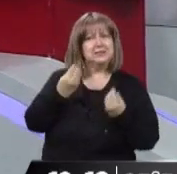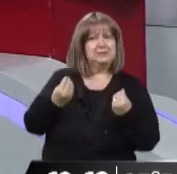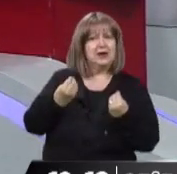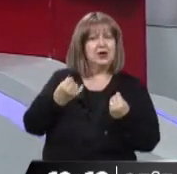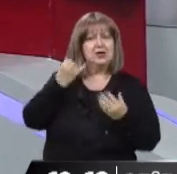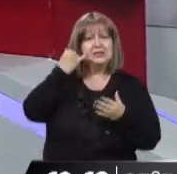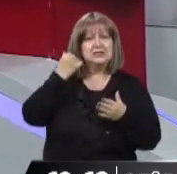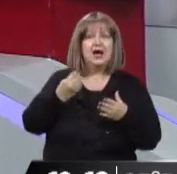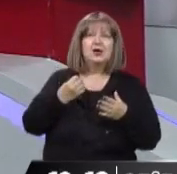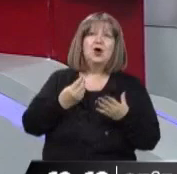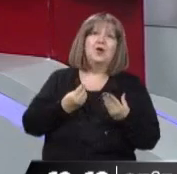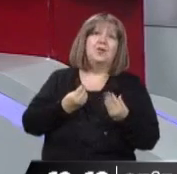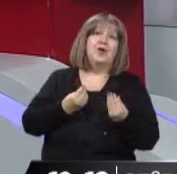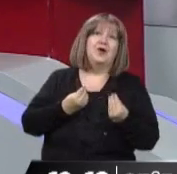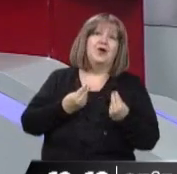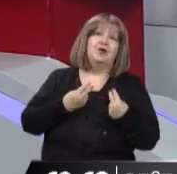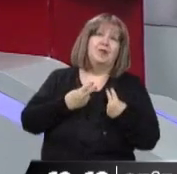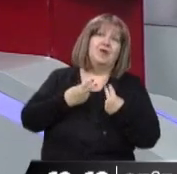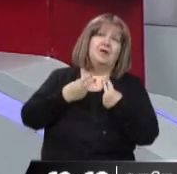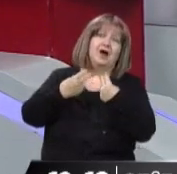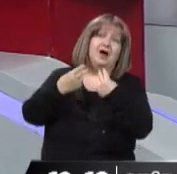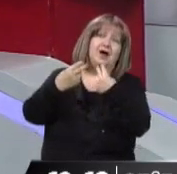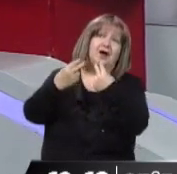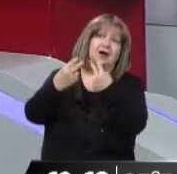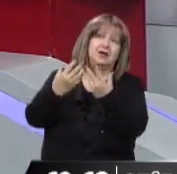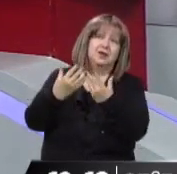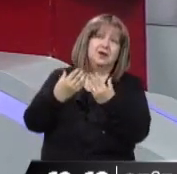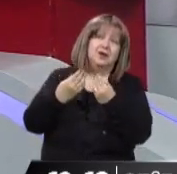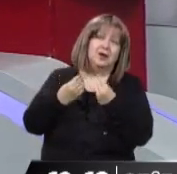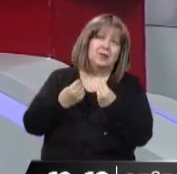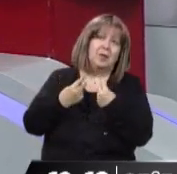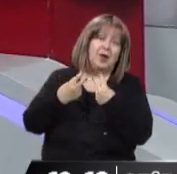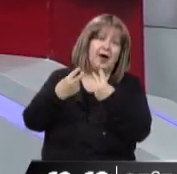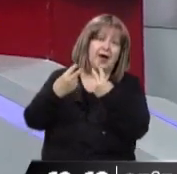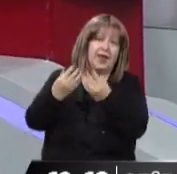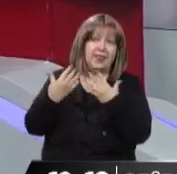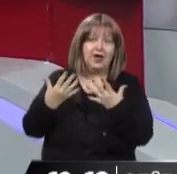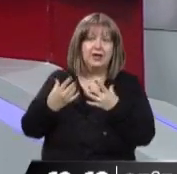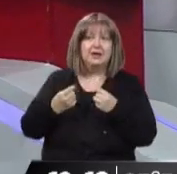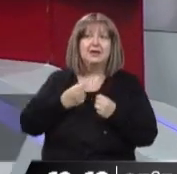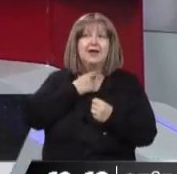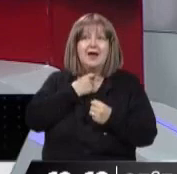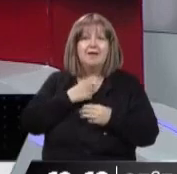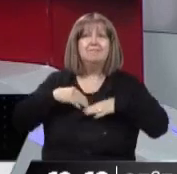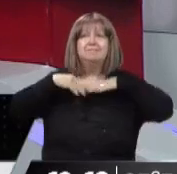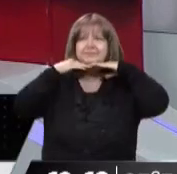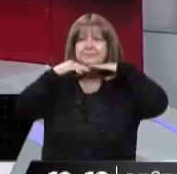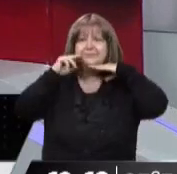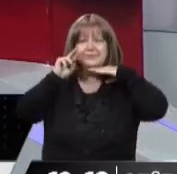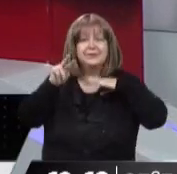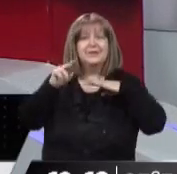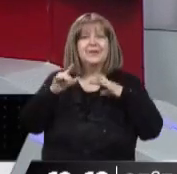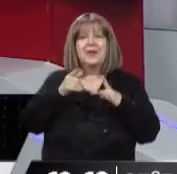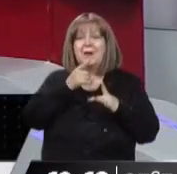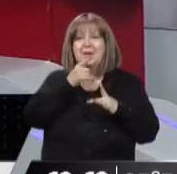un límite para poder llegar, por ejemplo, a Qatar para ver a la selección? Y tanto es la euforia que sentís por querer estar en ese lugar, que nada